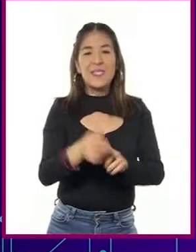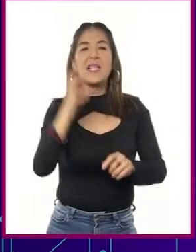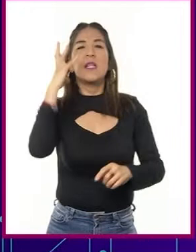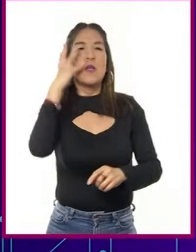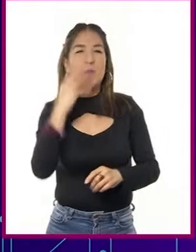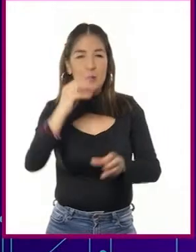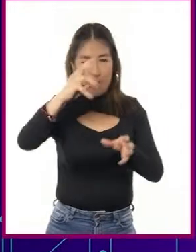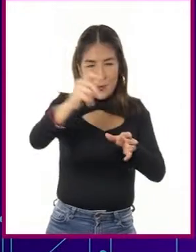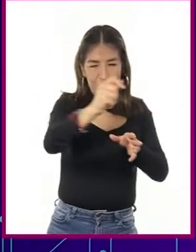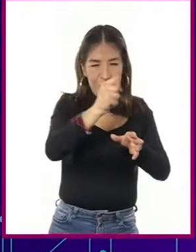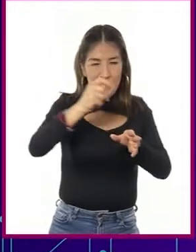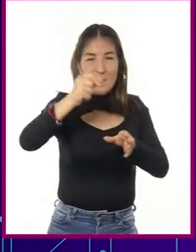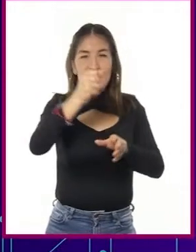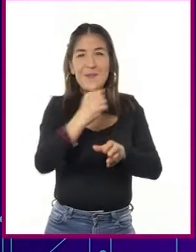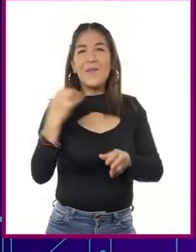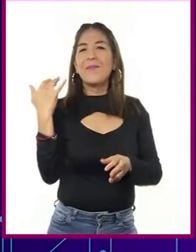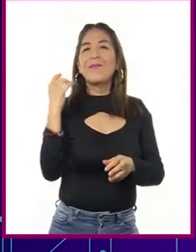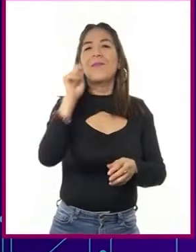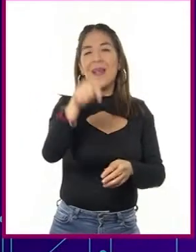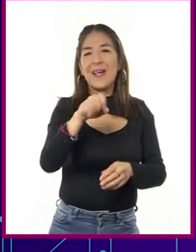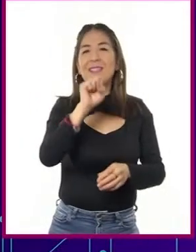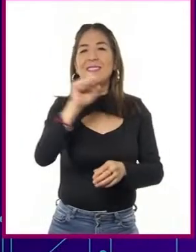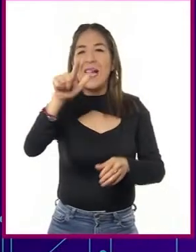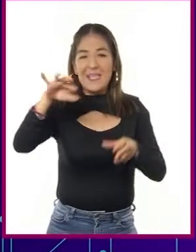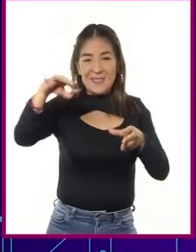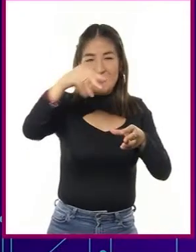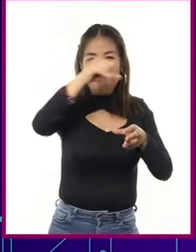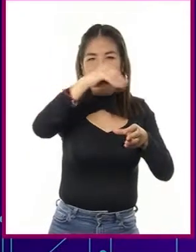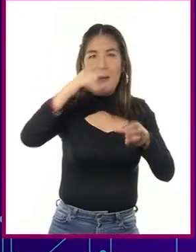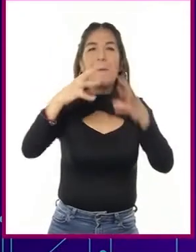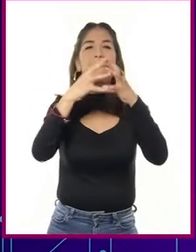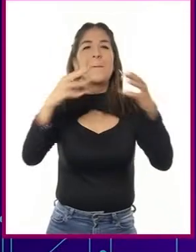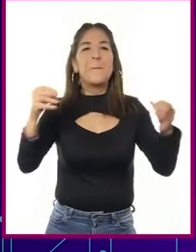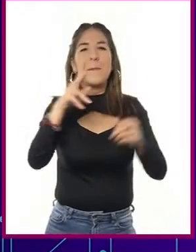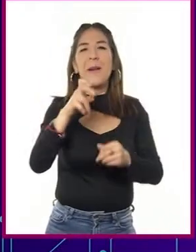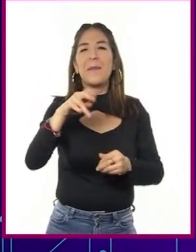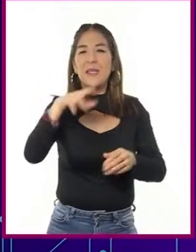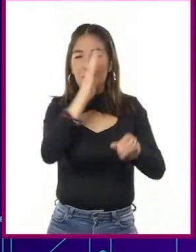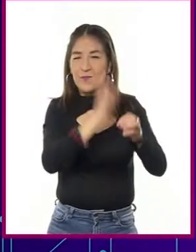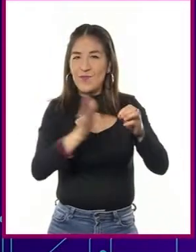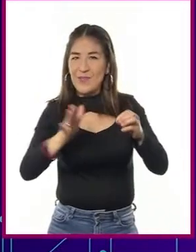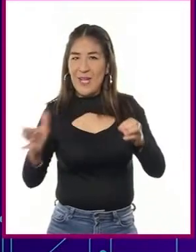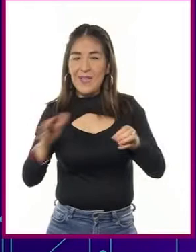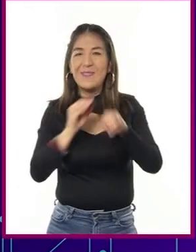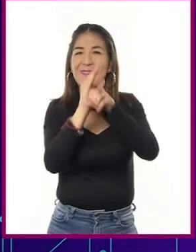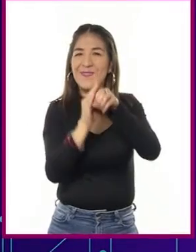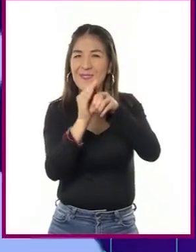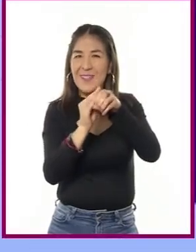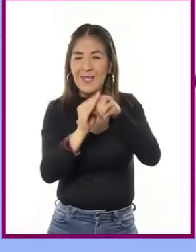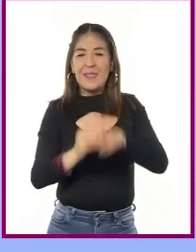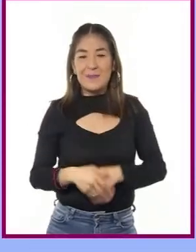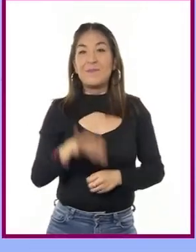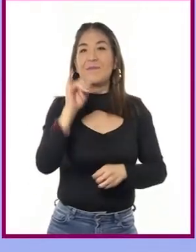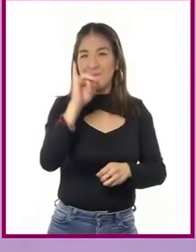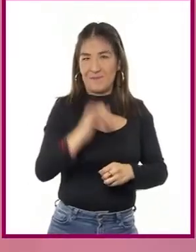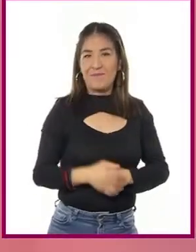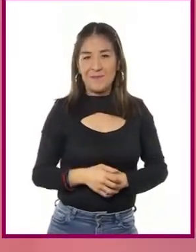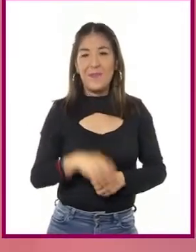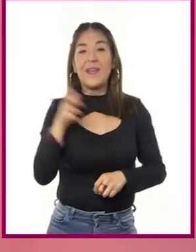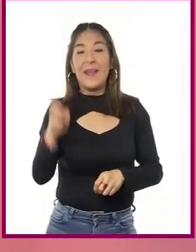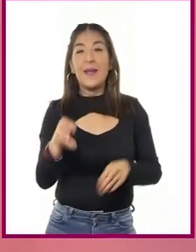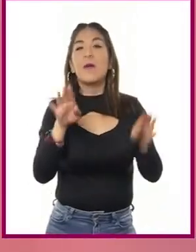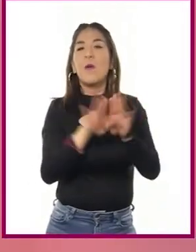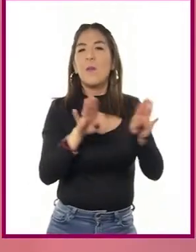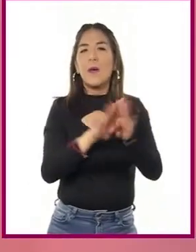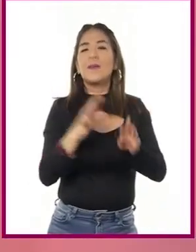toque de limón y una pizca de sal para darle sabor. ¡Ay, me gusta tu propuesta! Incluso esta botana